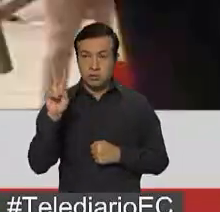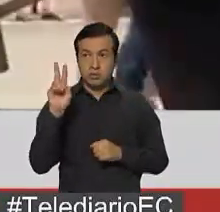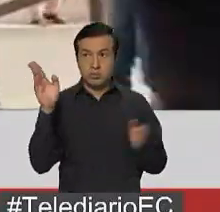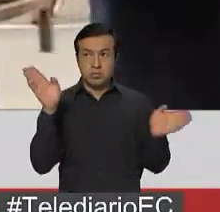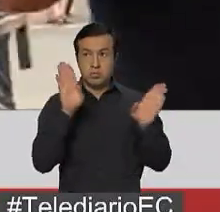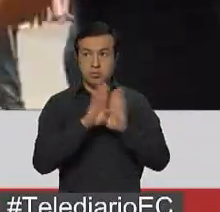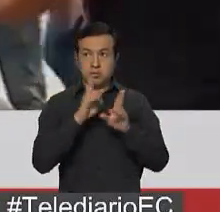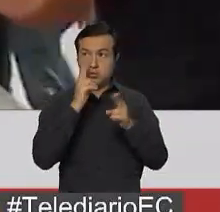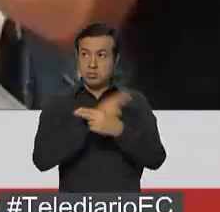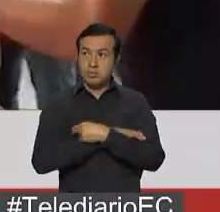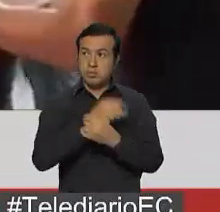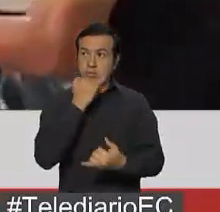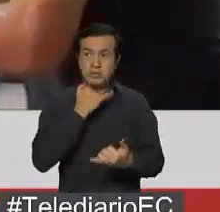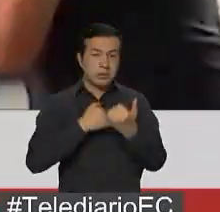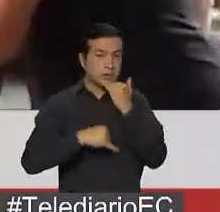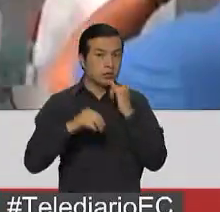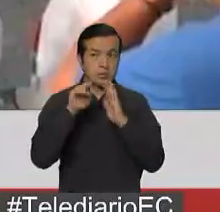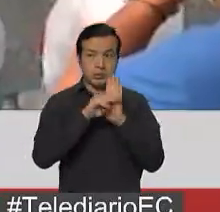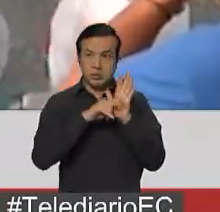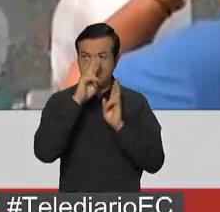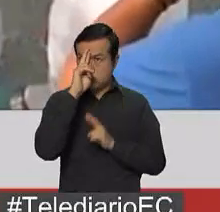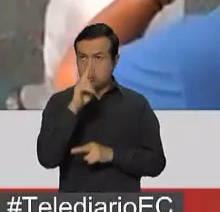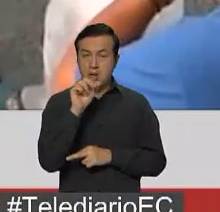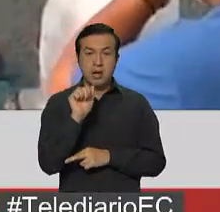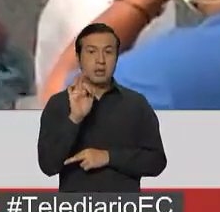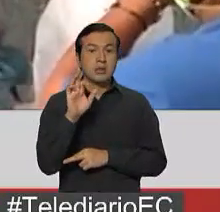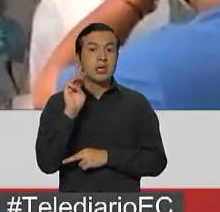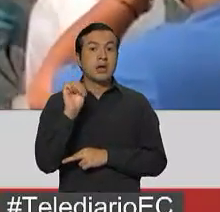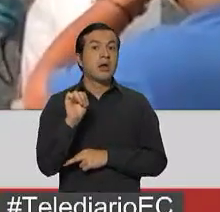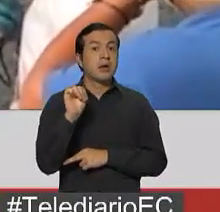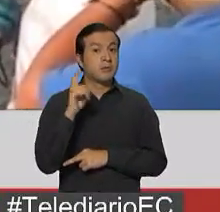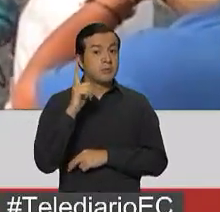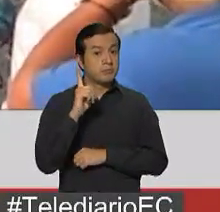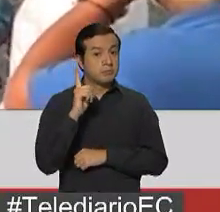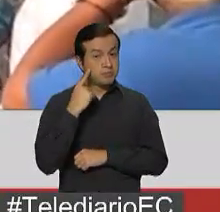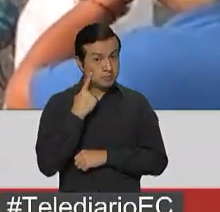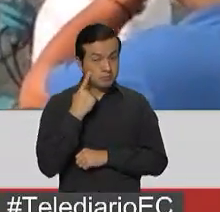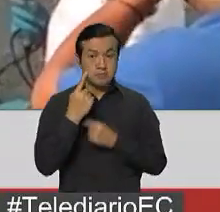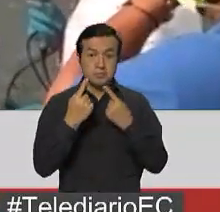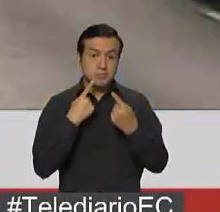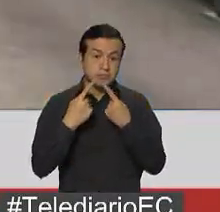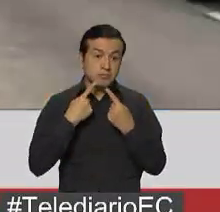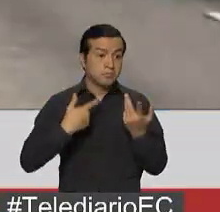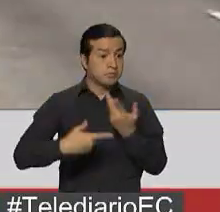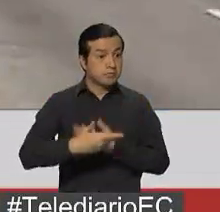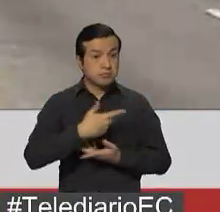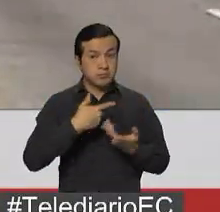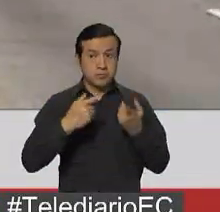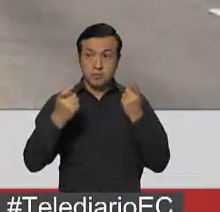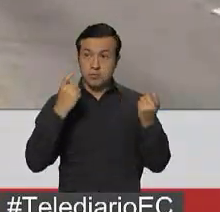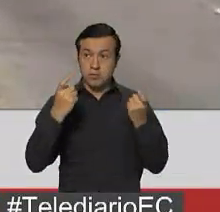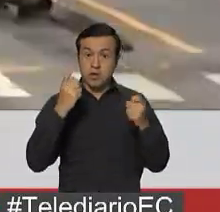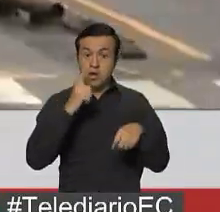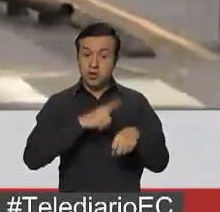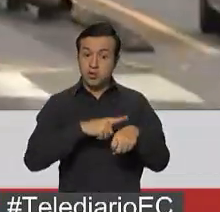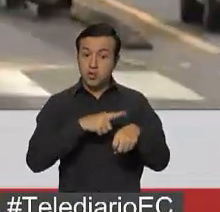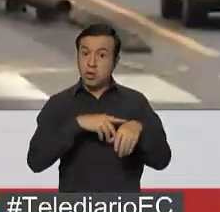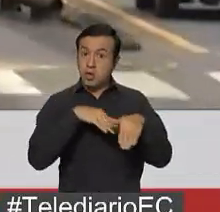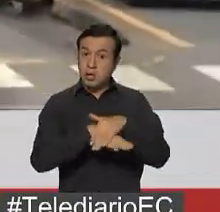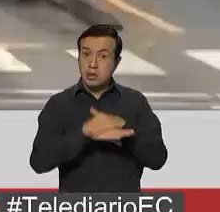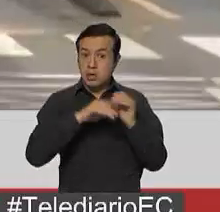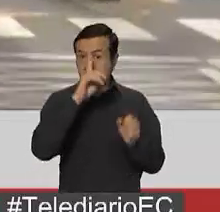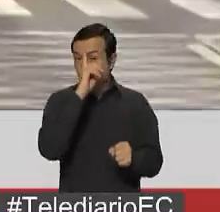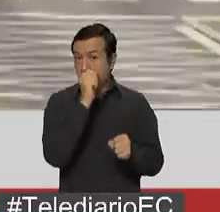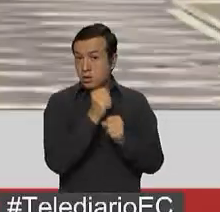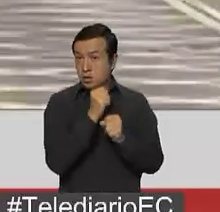por incumplir la norma la atm además se dialogará con los sectores comerciales para regular la hora de ingreso los trabajos